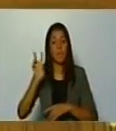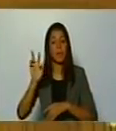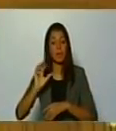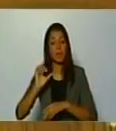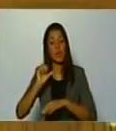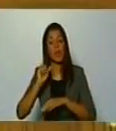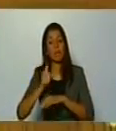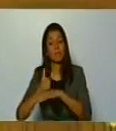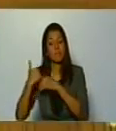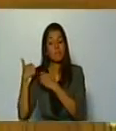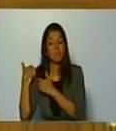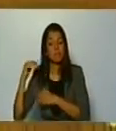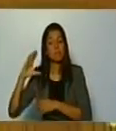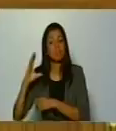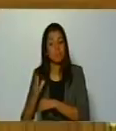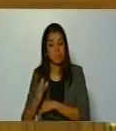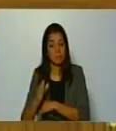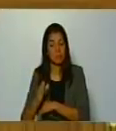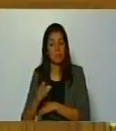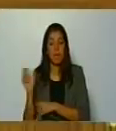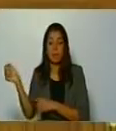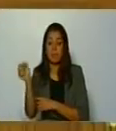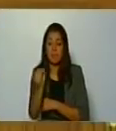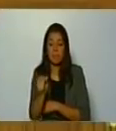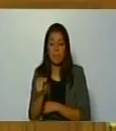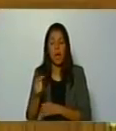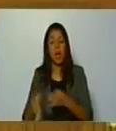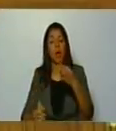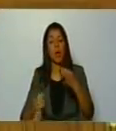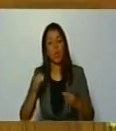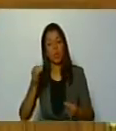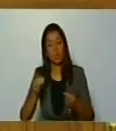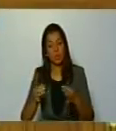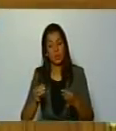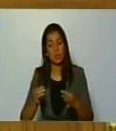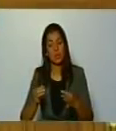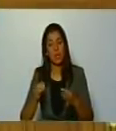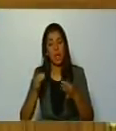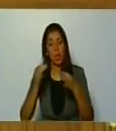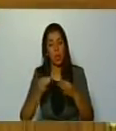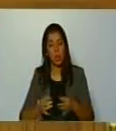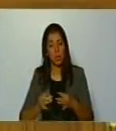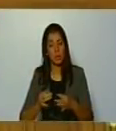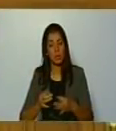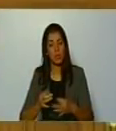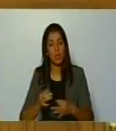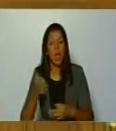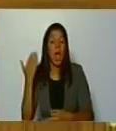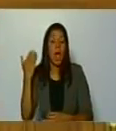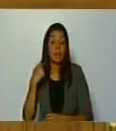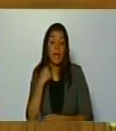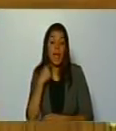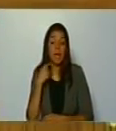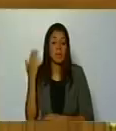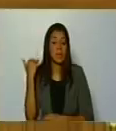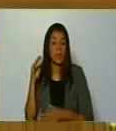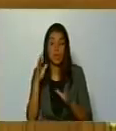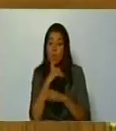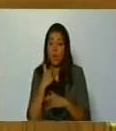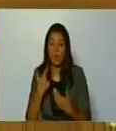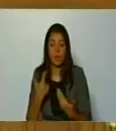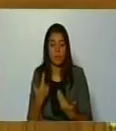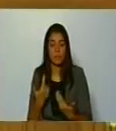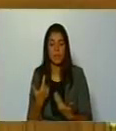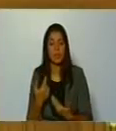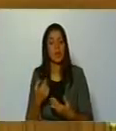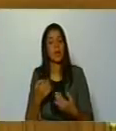las leyes de la República, en un juicio donde tendrá, como no tuvimos nosotros en el pasado, porque si a ver vamos, no